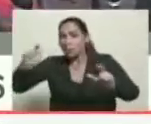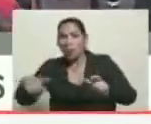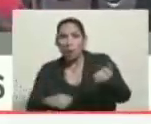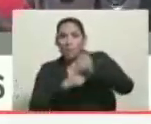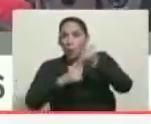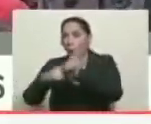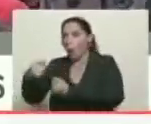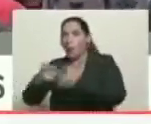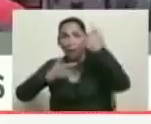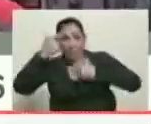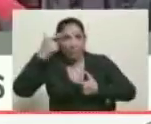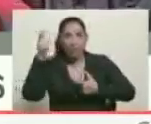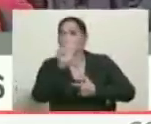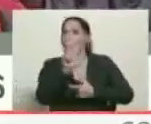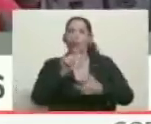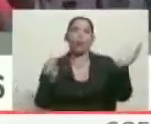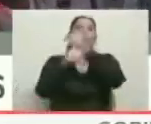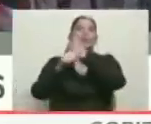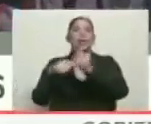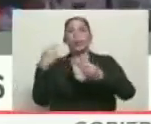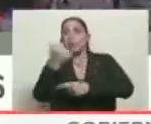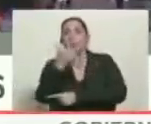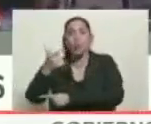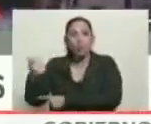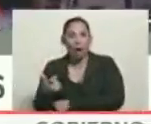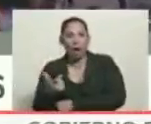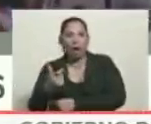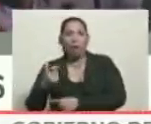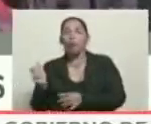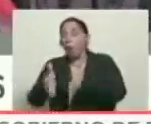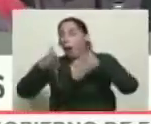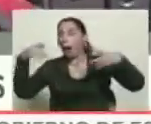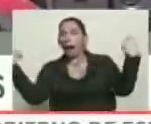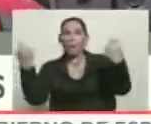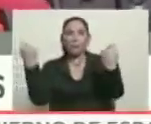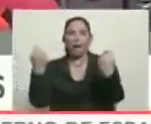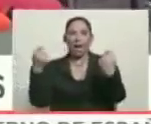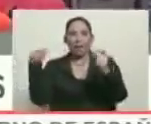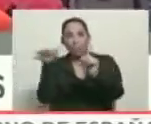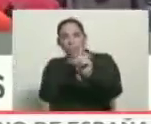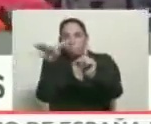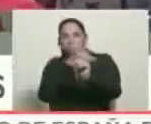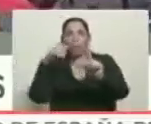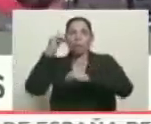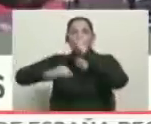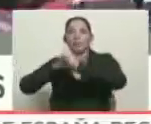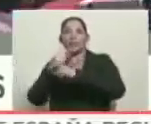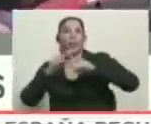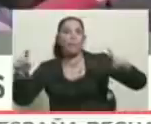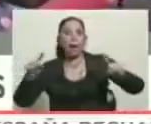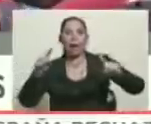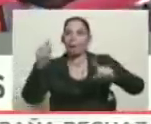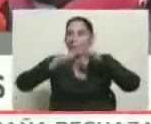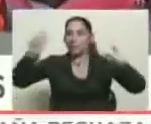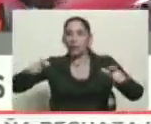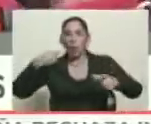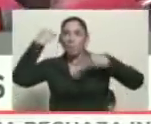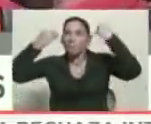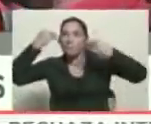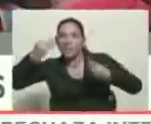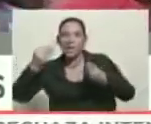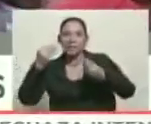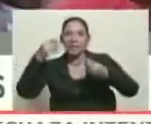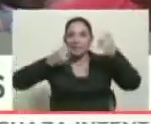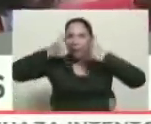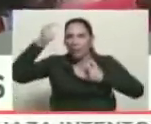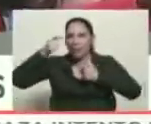chavismo no van a conseguir lo que ellos están buscando. Es una gran campaña mediática internacional para que la gente crea que el chavismo está